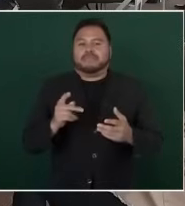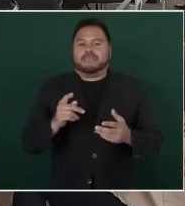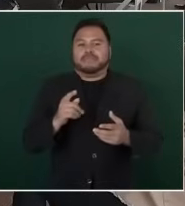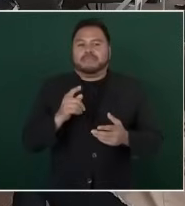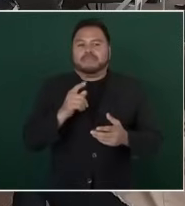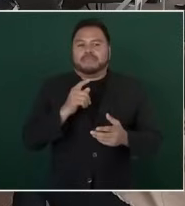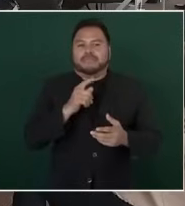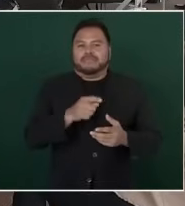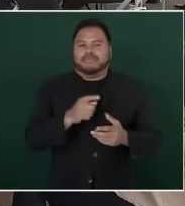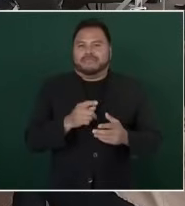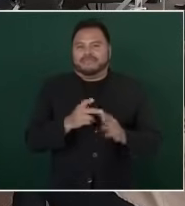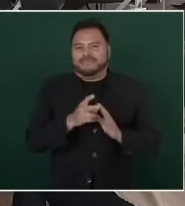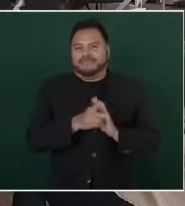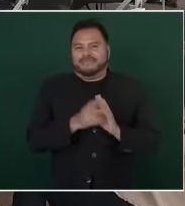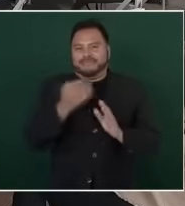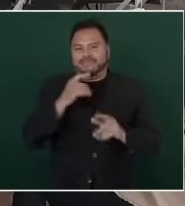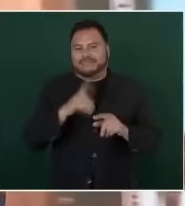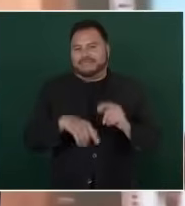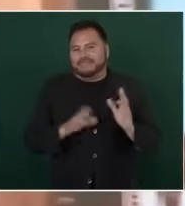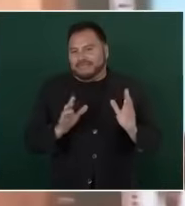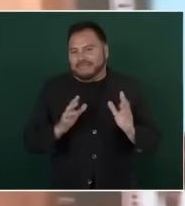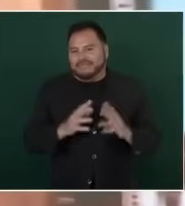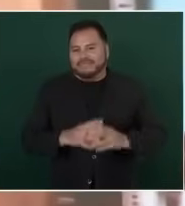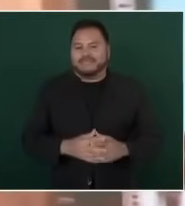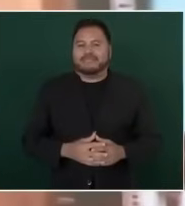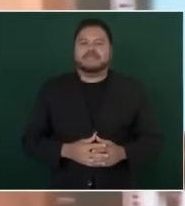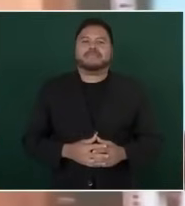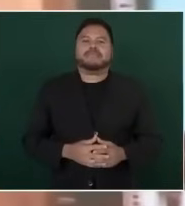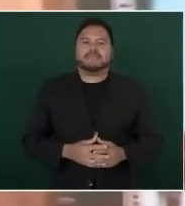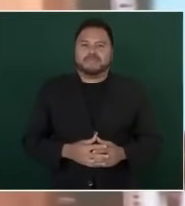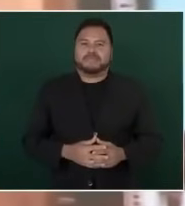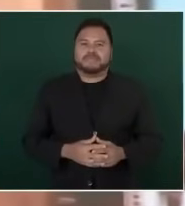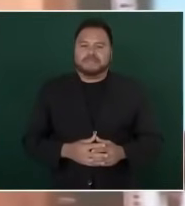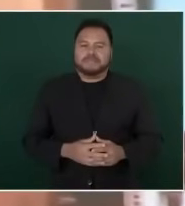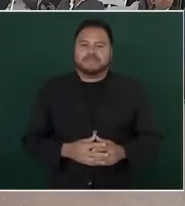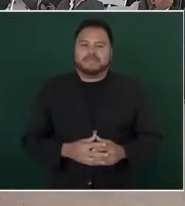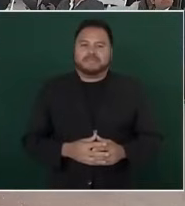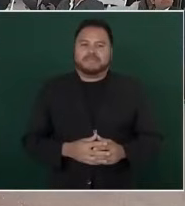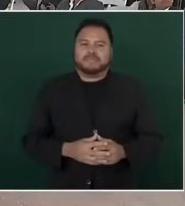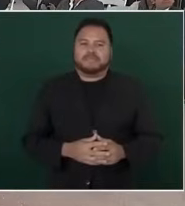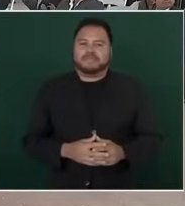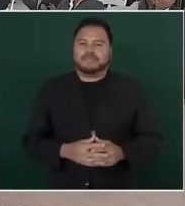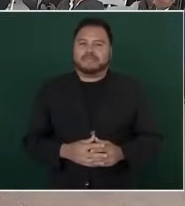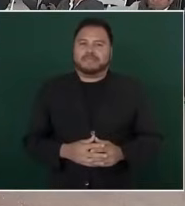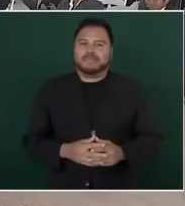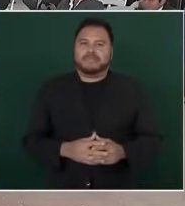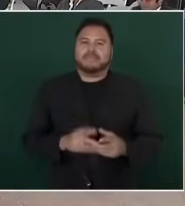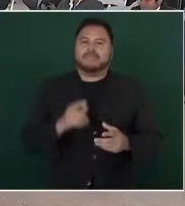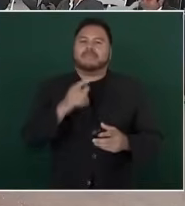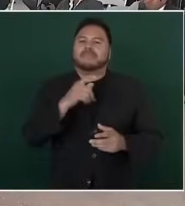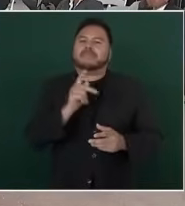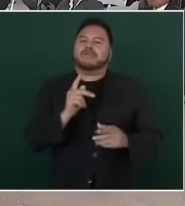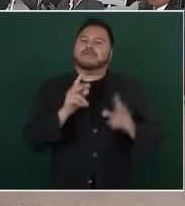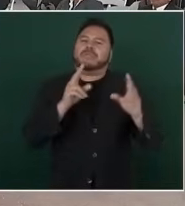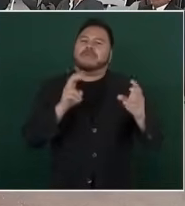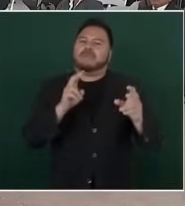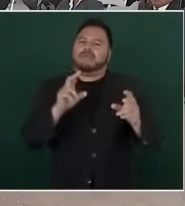la responsable. ¿Cuál es la razón por la cual no se habla de eso? No hablamos de eso.